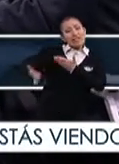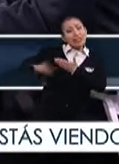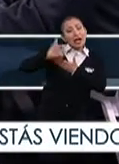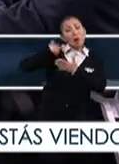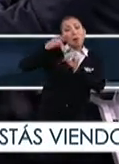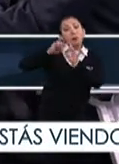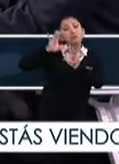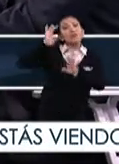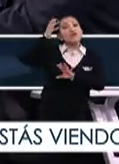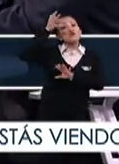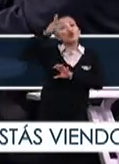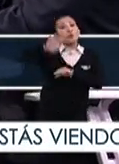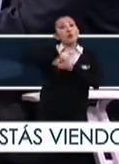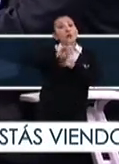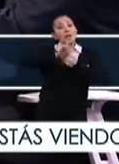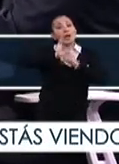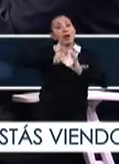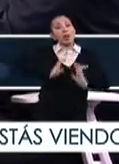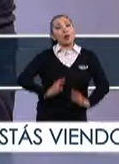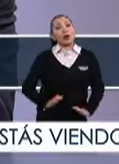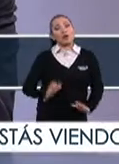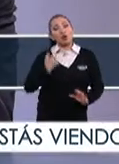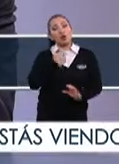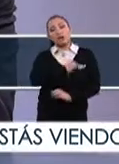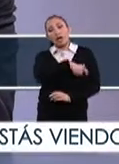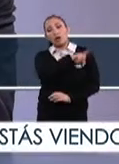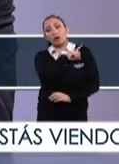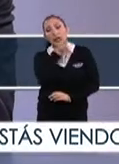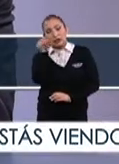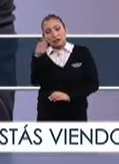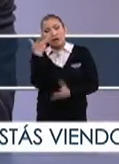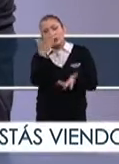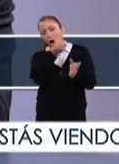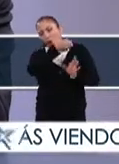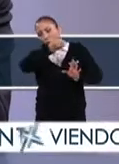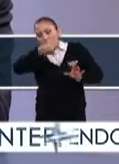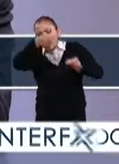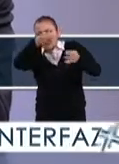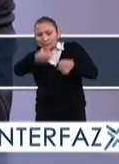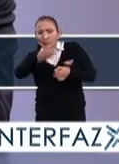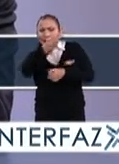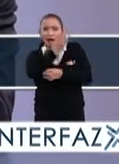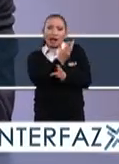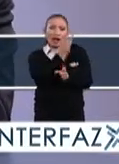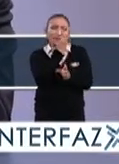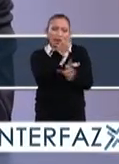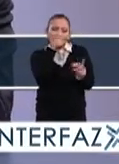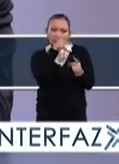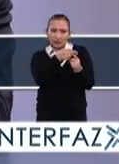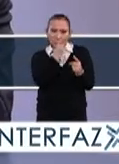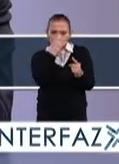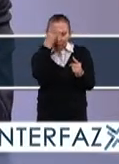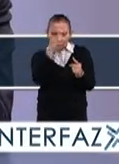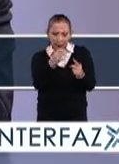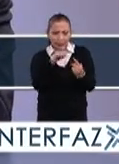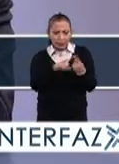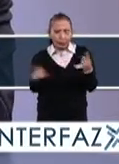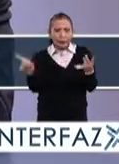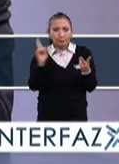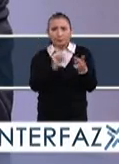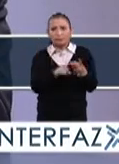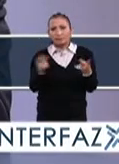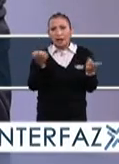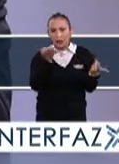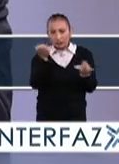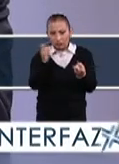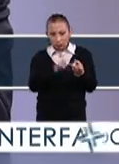las complicaciones, ¿no?, si se someten a esta estructura que tú comentas de los 3 puntos centrales, de buena alimentación,